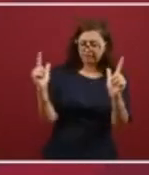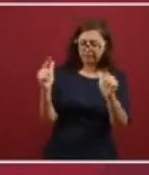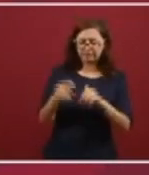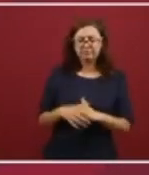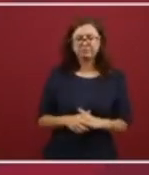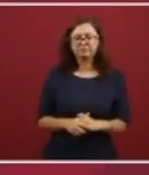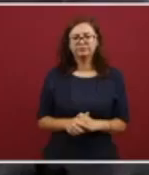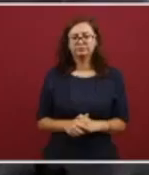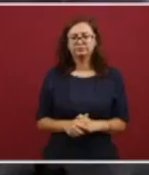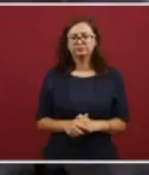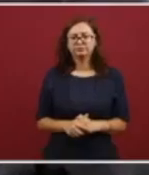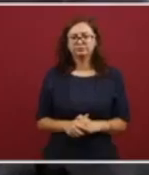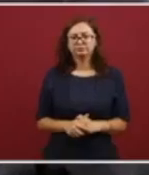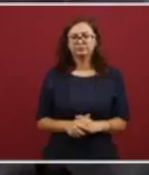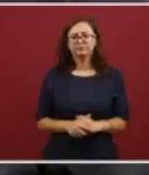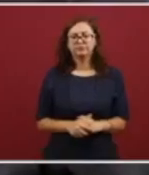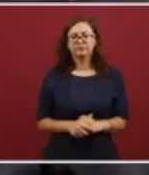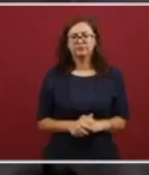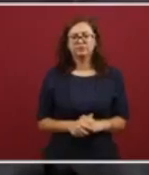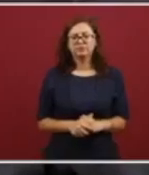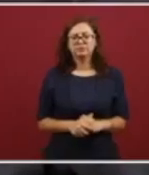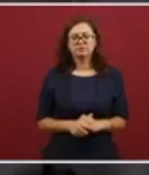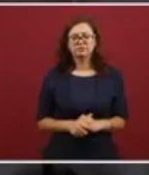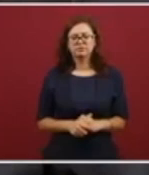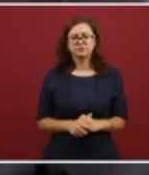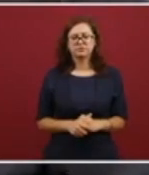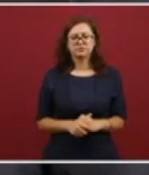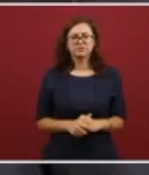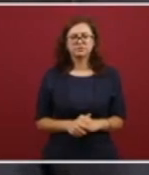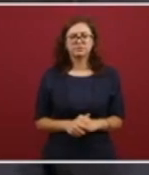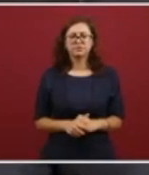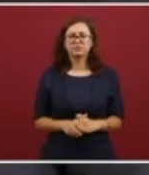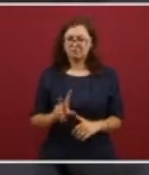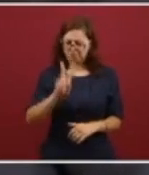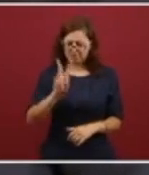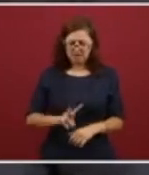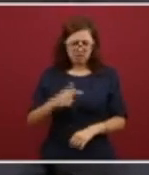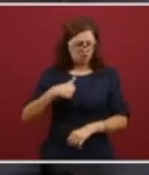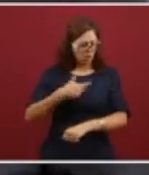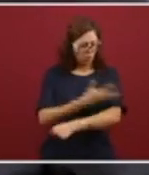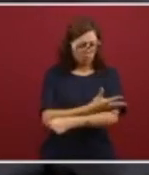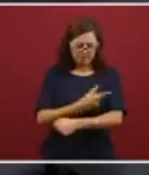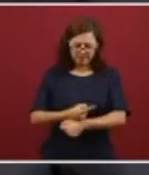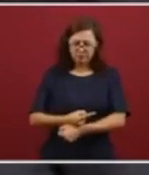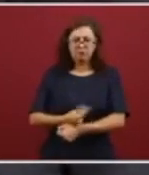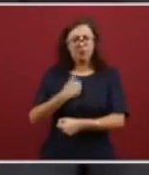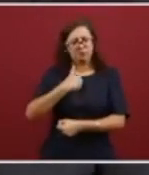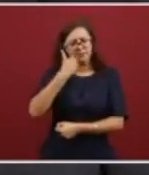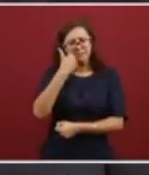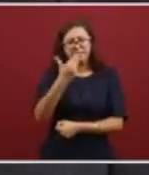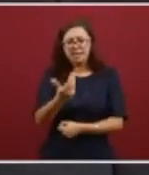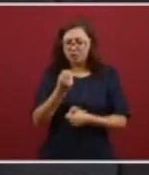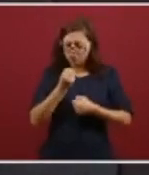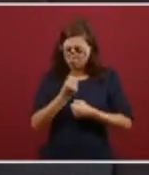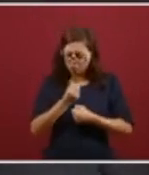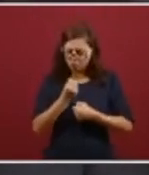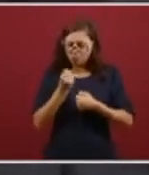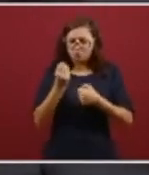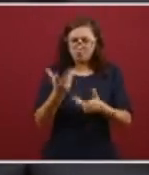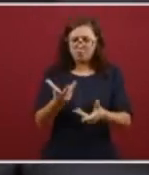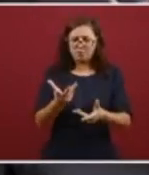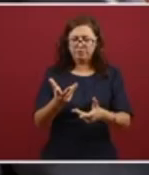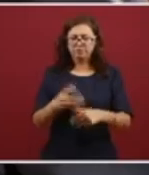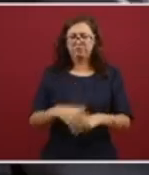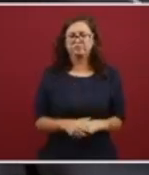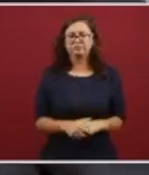que les comento algo con toda autenticidad. Les confieso que no supe de